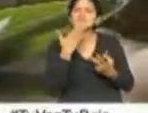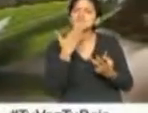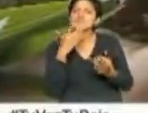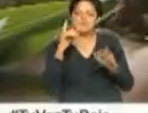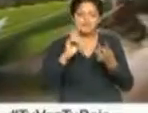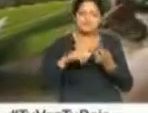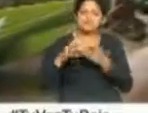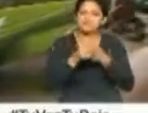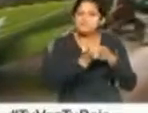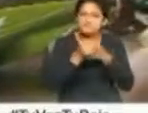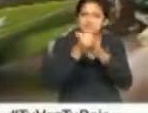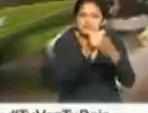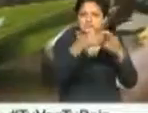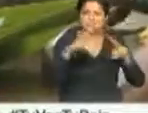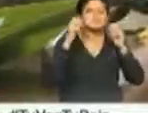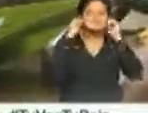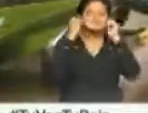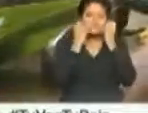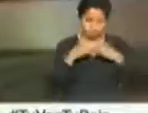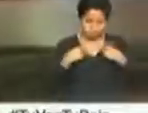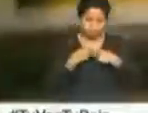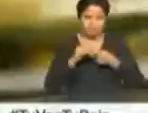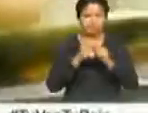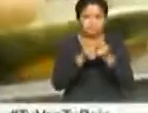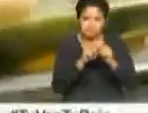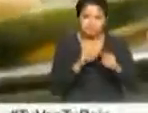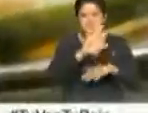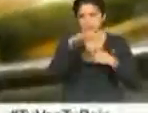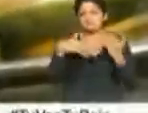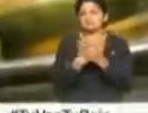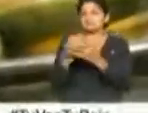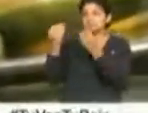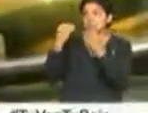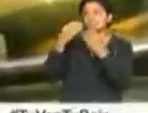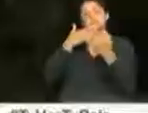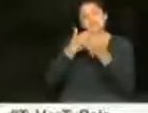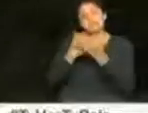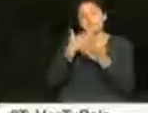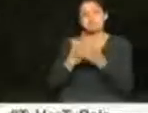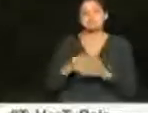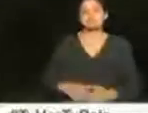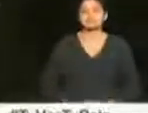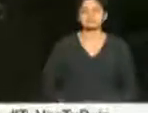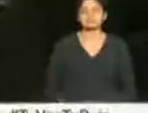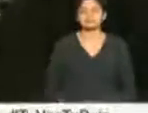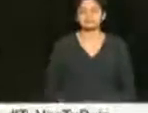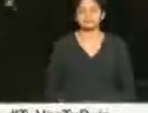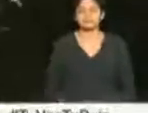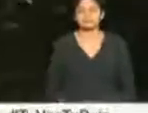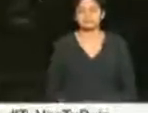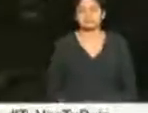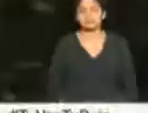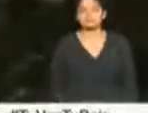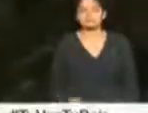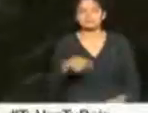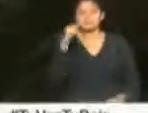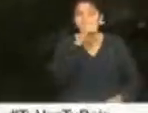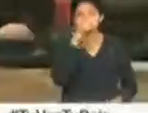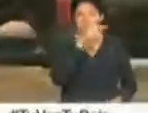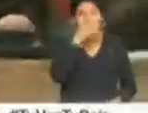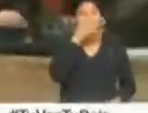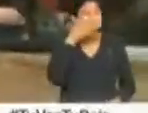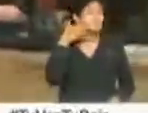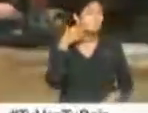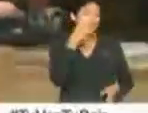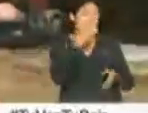en la guianza de la artesanía también, para servir mejor servicio a los turistas. El corazón verde de la provincia